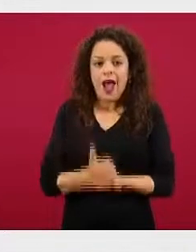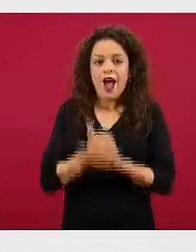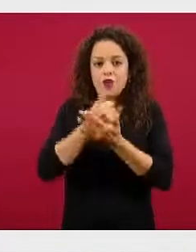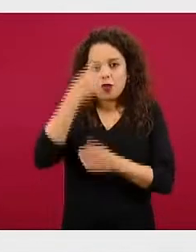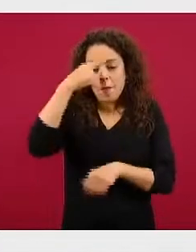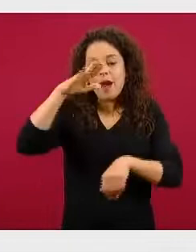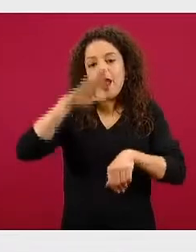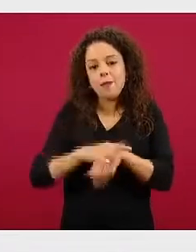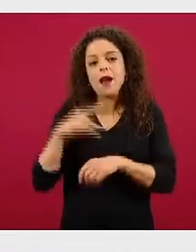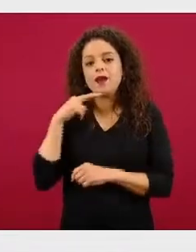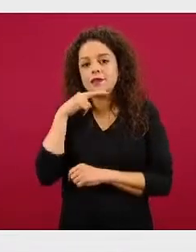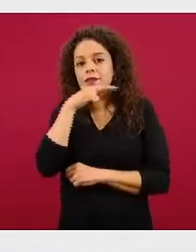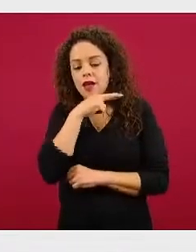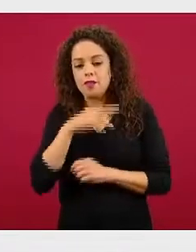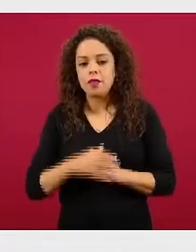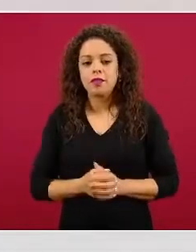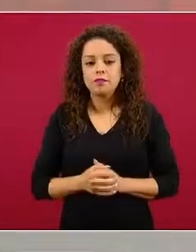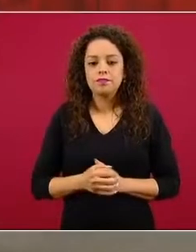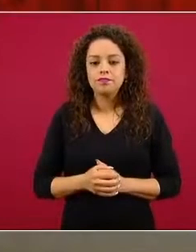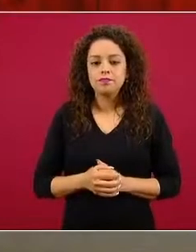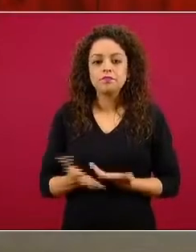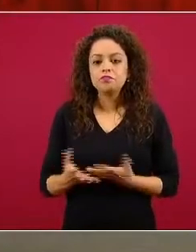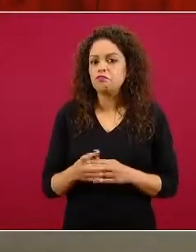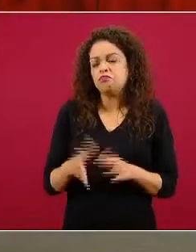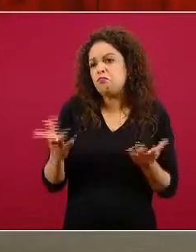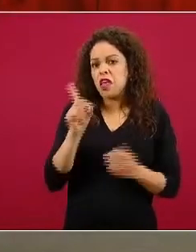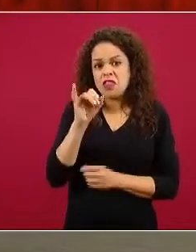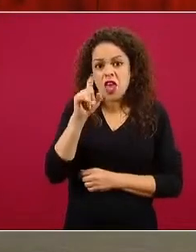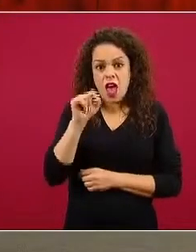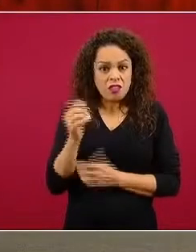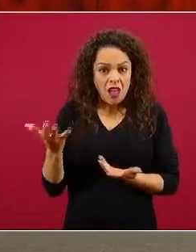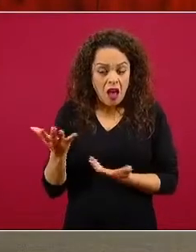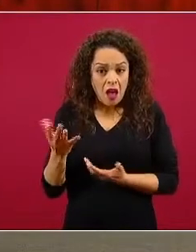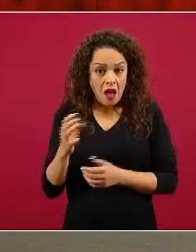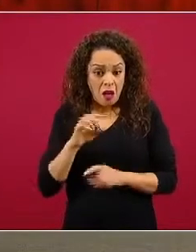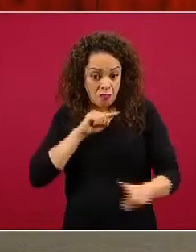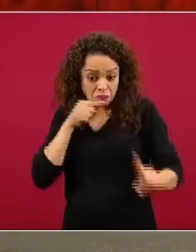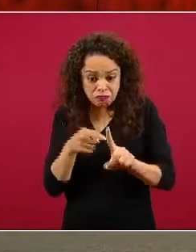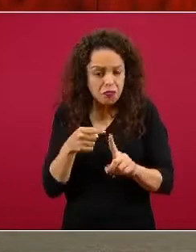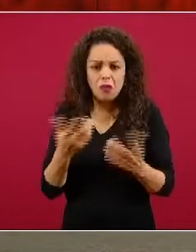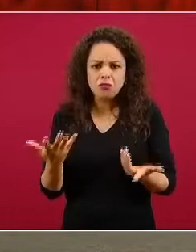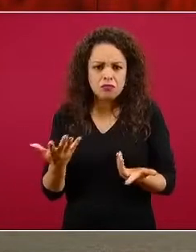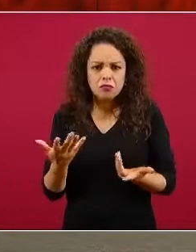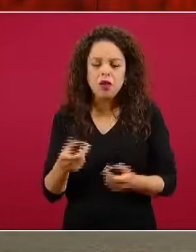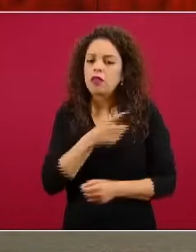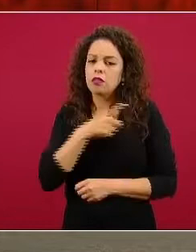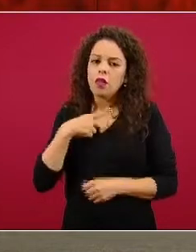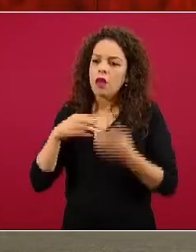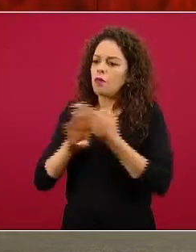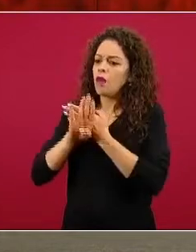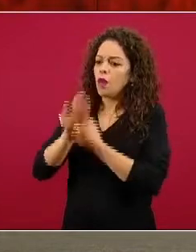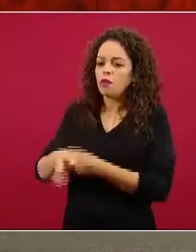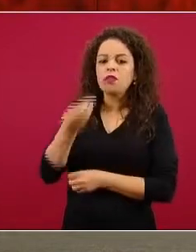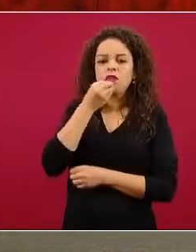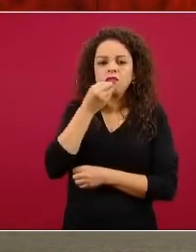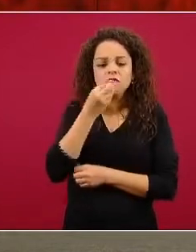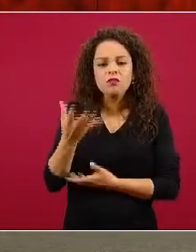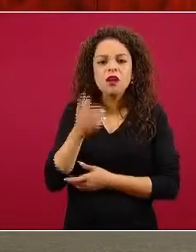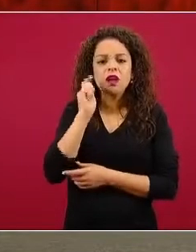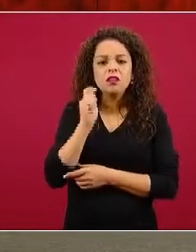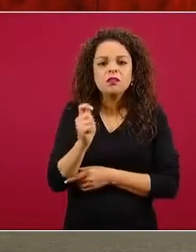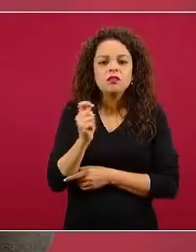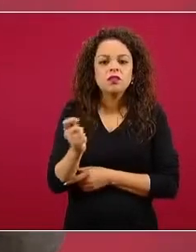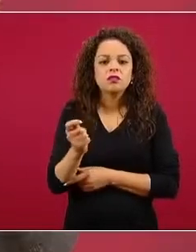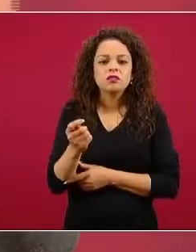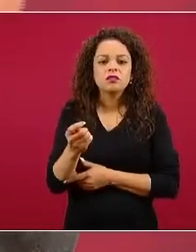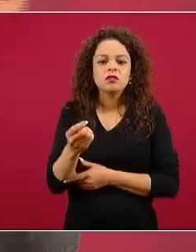No hay una dieta en específico, hay que comer saludablemente, evitar comer definitivamente comida chatarra, productos ultraprocesados, donde vean un